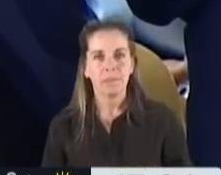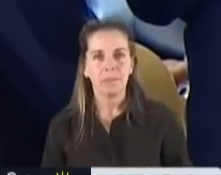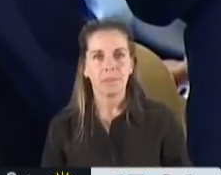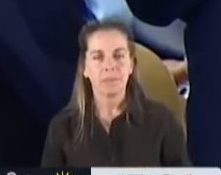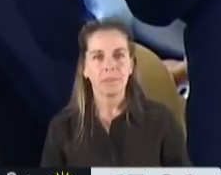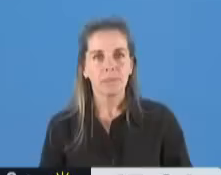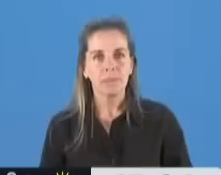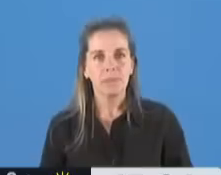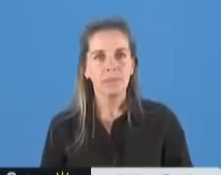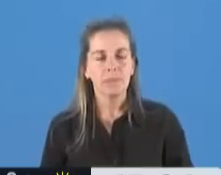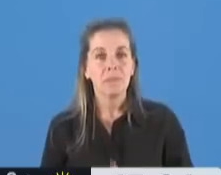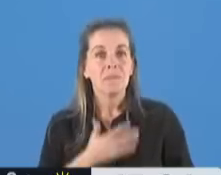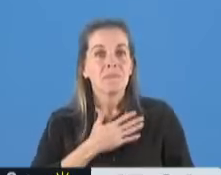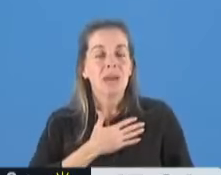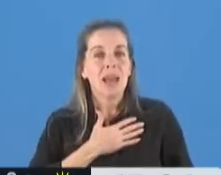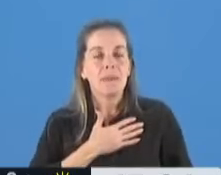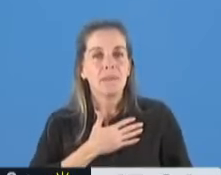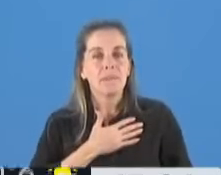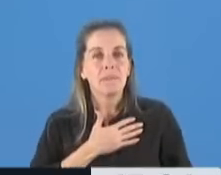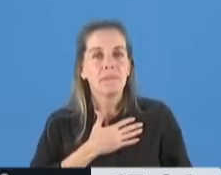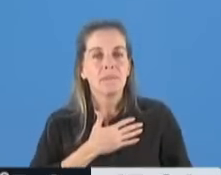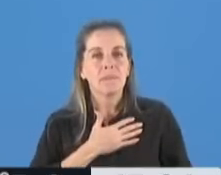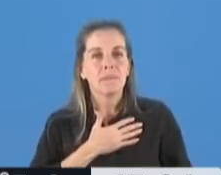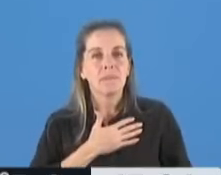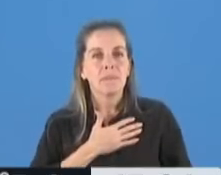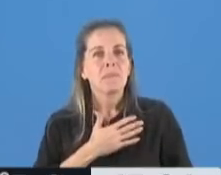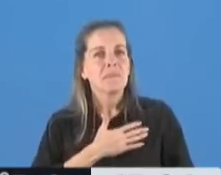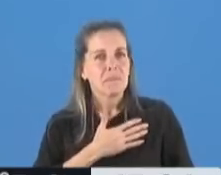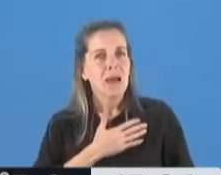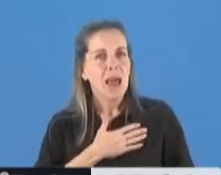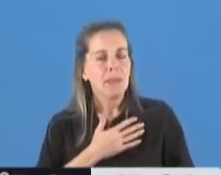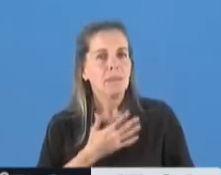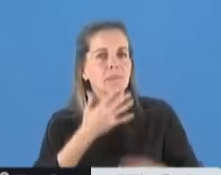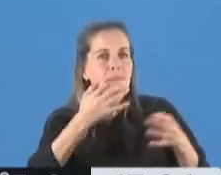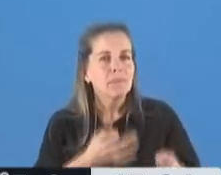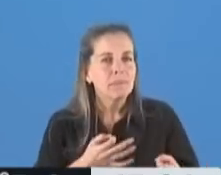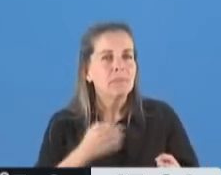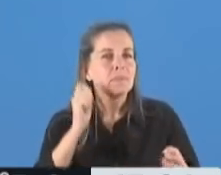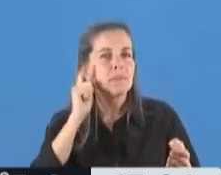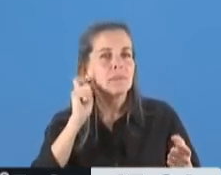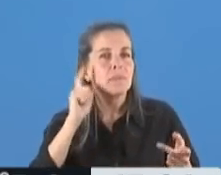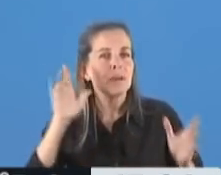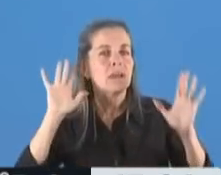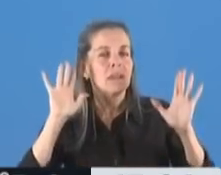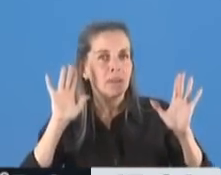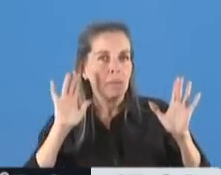Y estos que por ahí son logros que no son fáciles de palpar, pero son logros